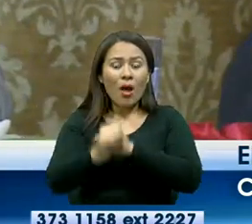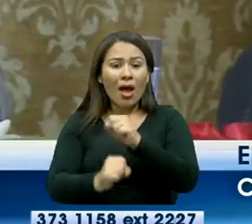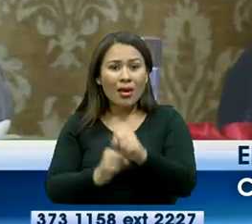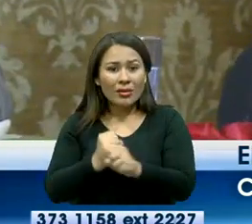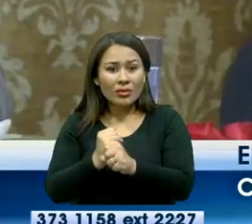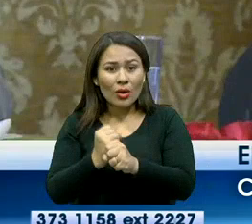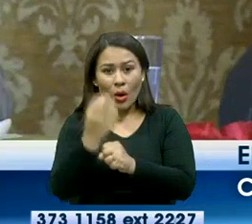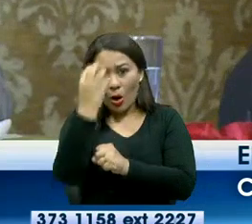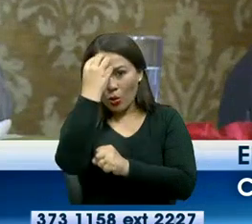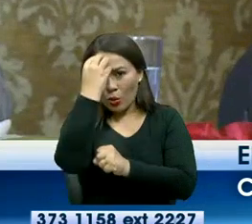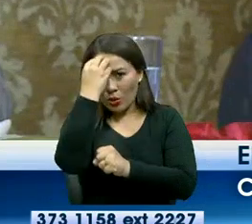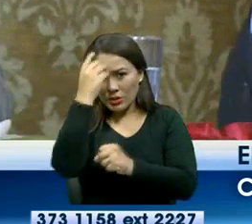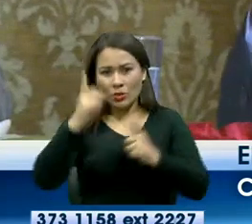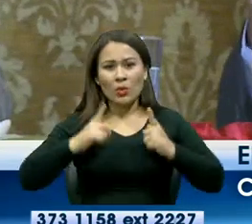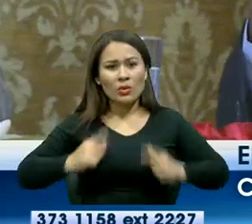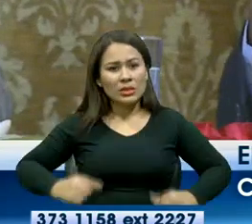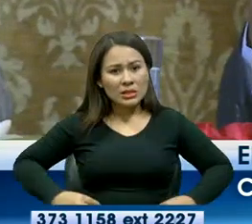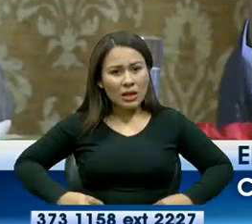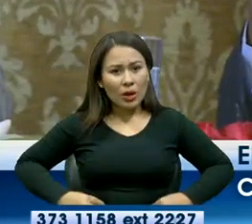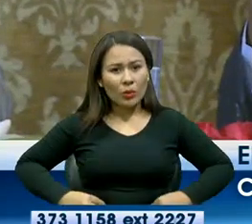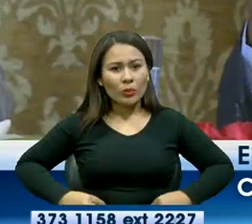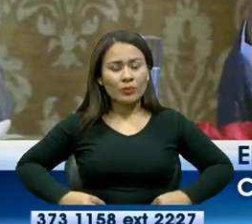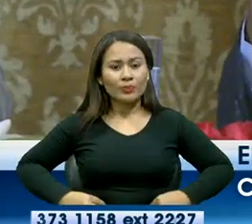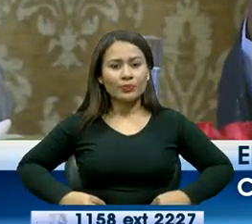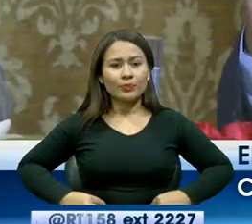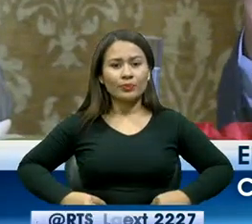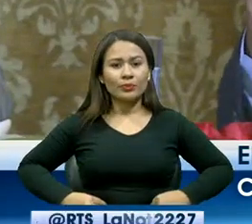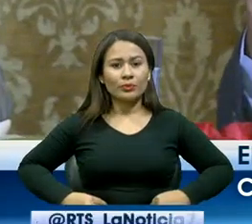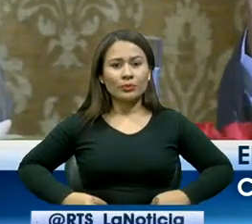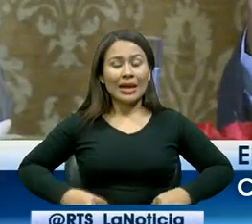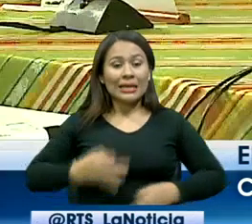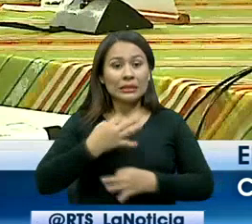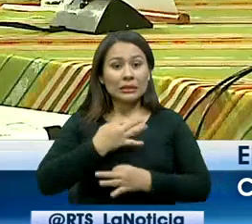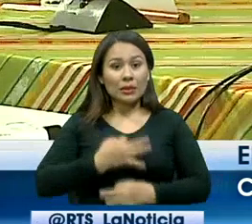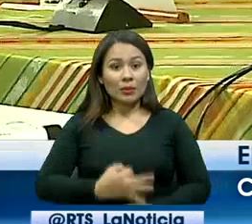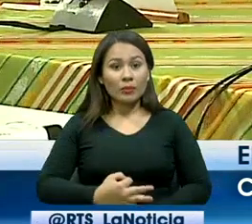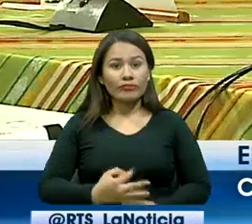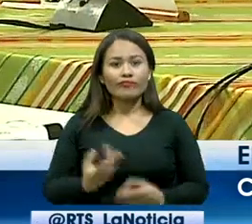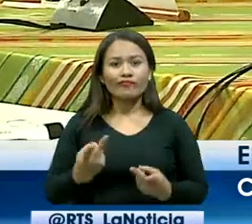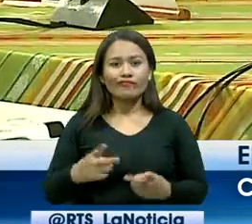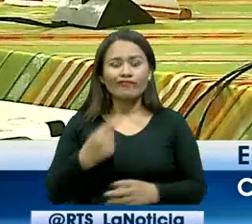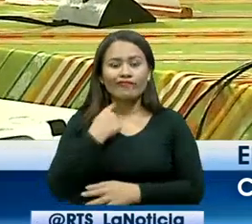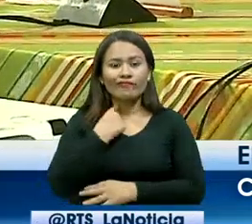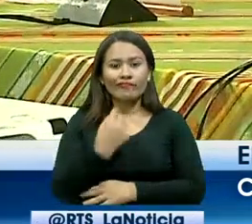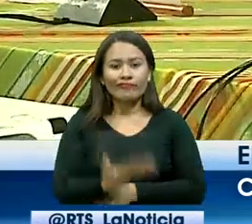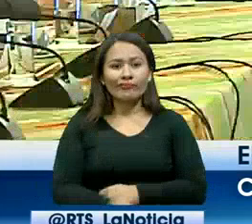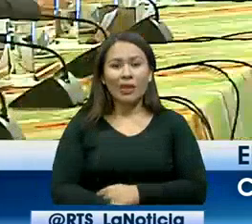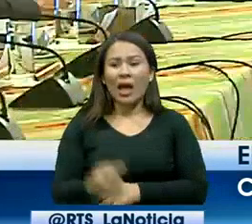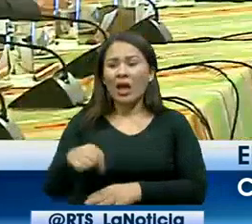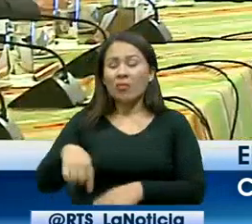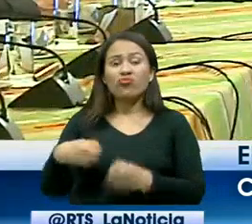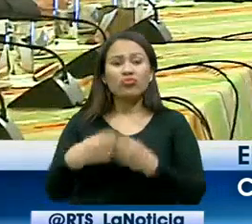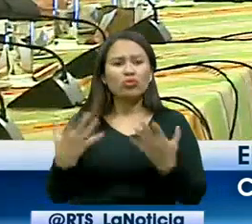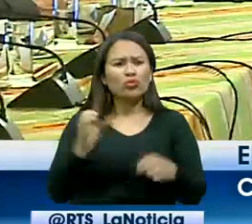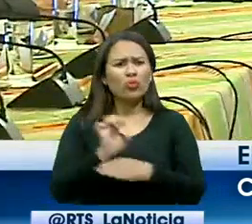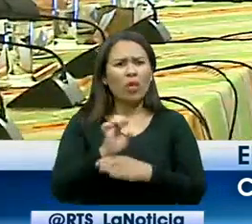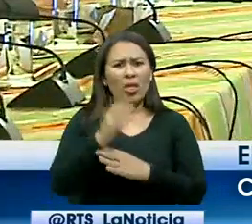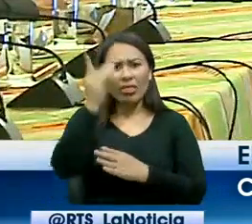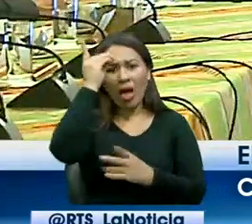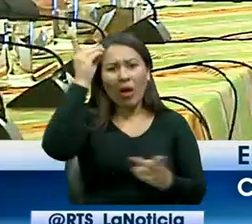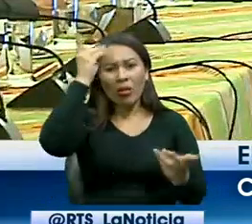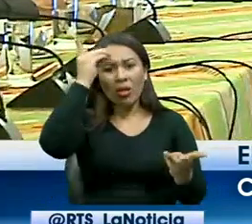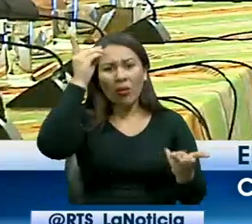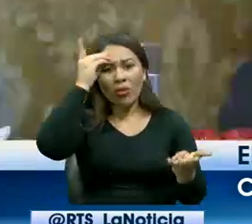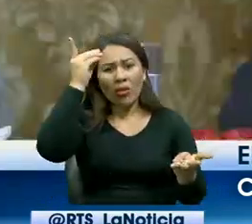la educación, la salud y seguridad. Exhortándoles a los sindicalistas de apoyo para poder